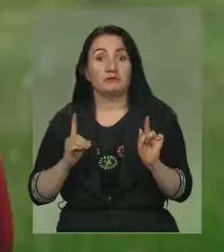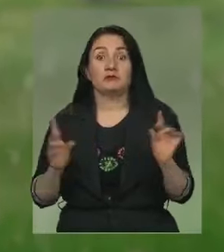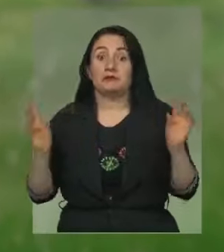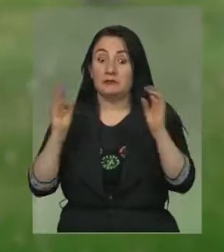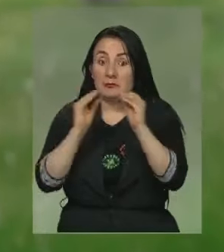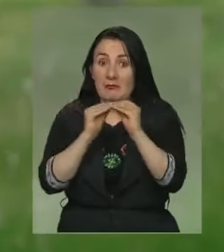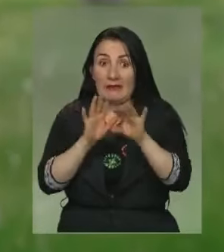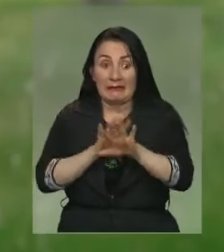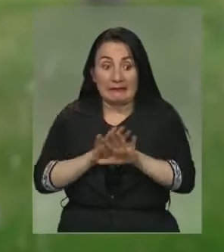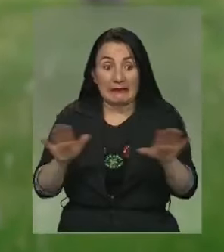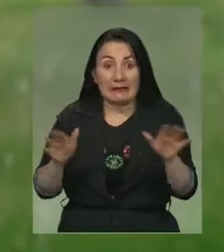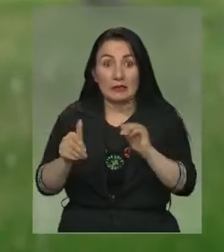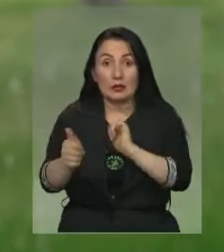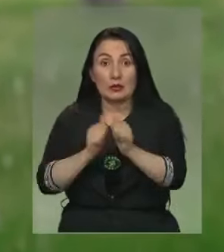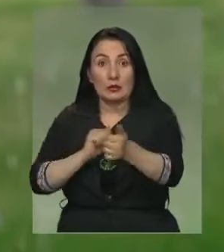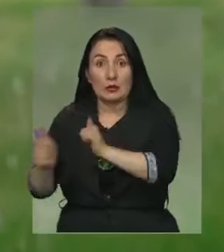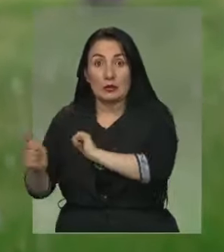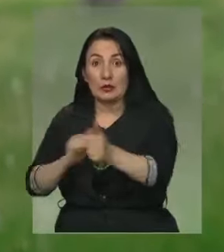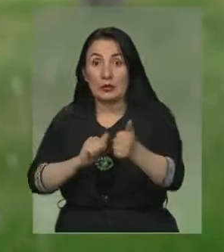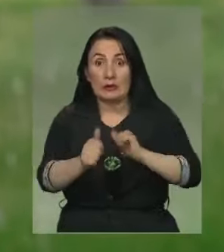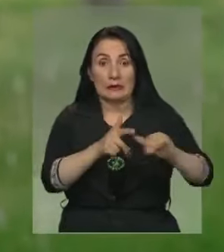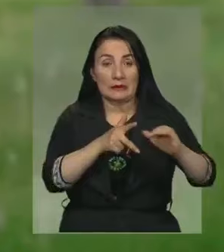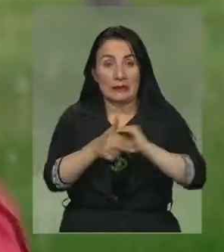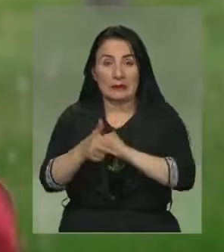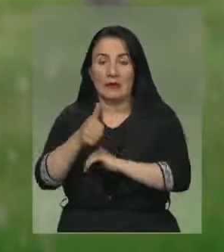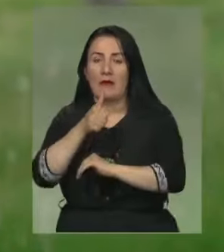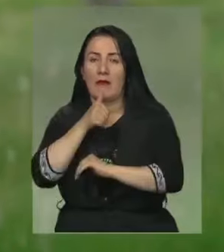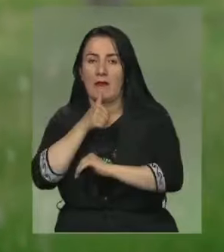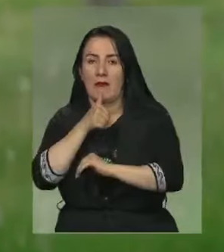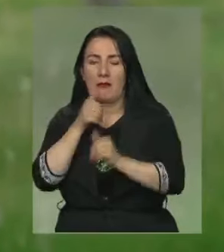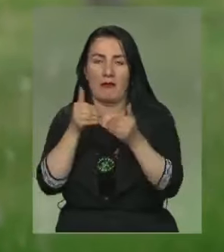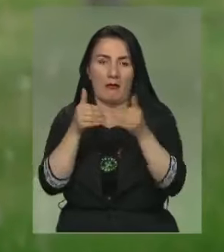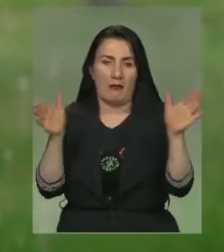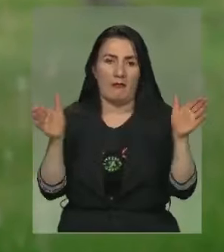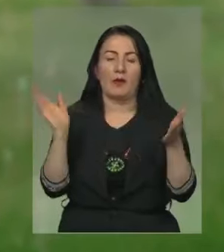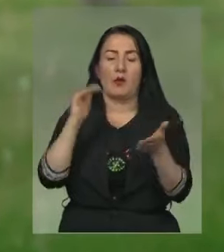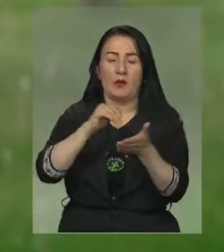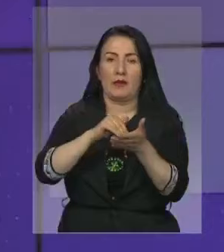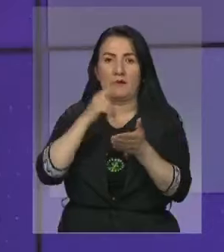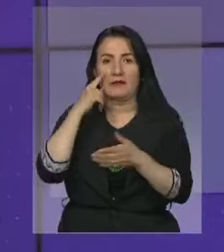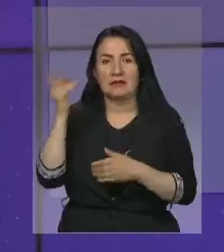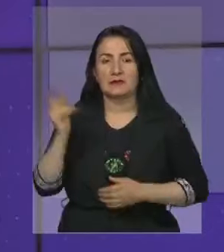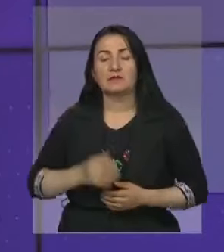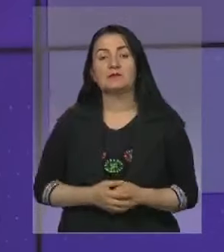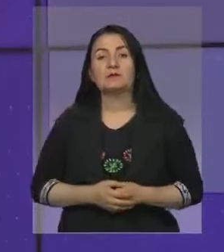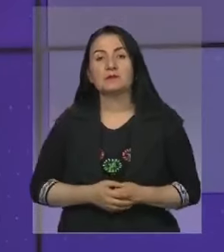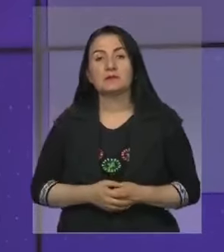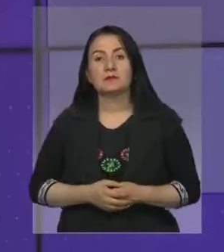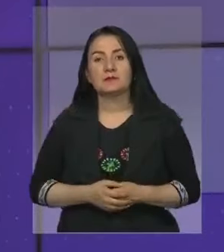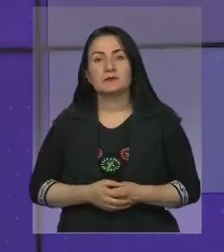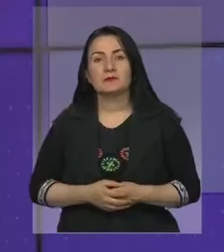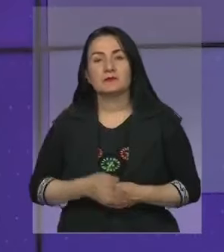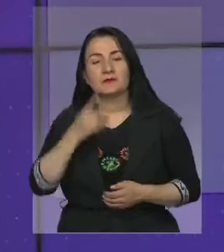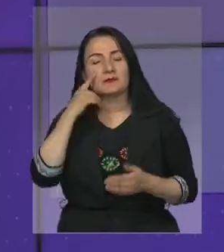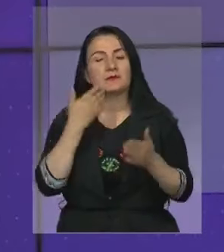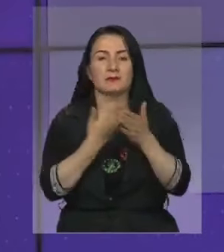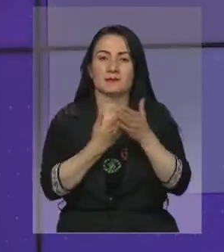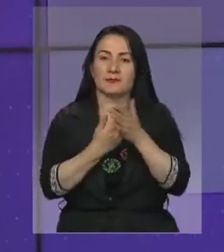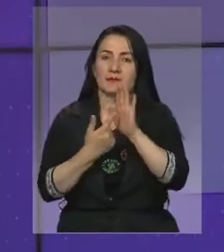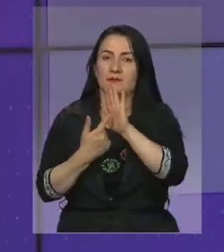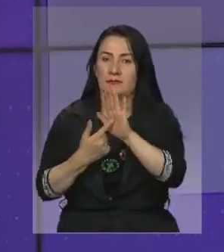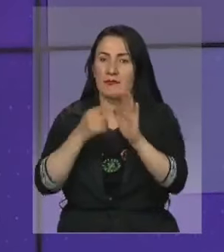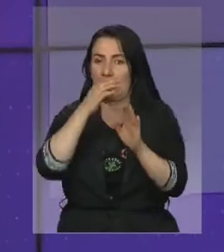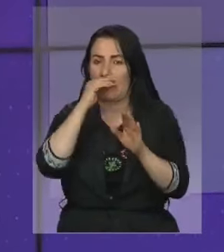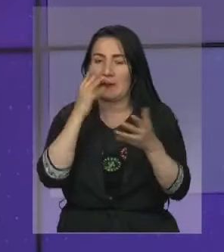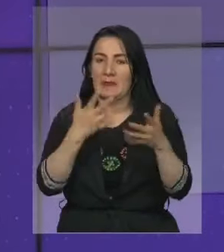vez pasen estos turnos de cierre de agua, se abrirán de nuevo los escenarios. Y como evidenciábamos e indicábamos,